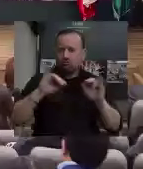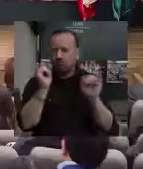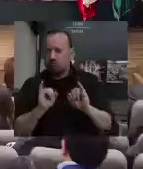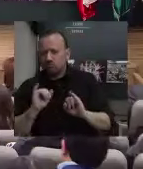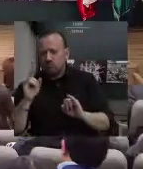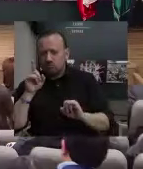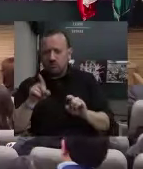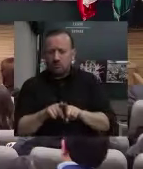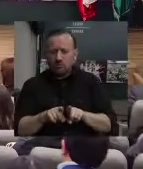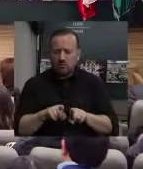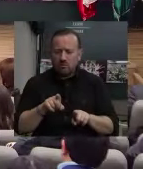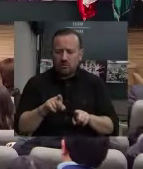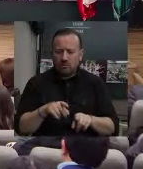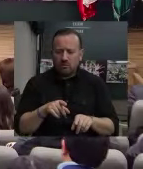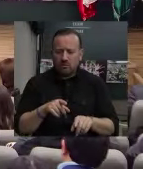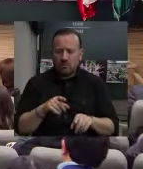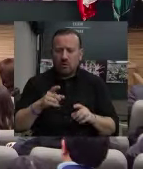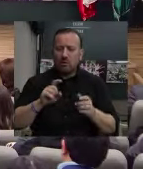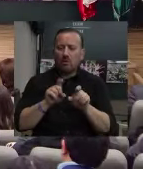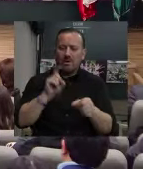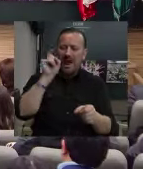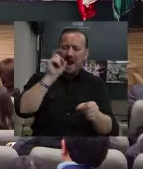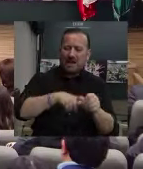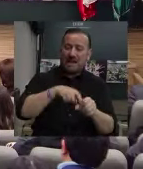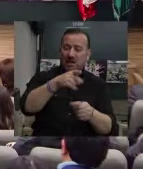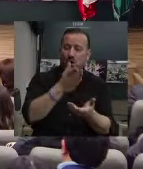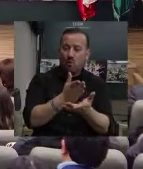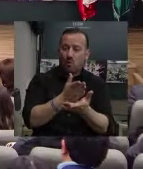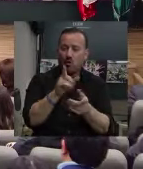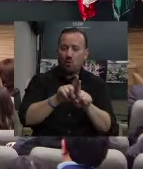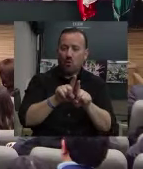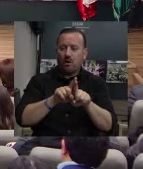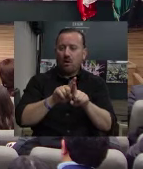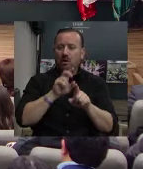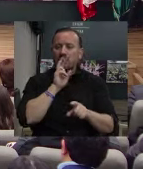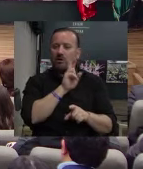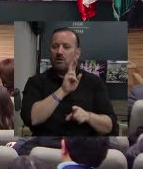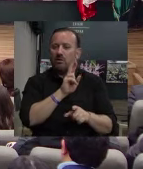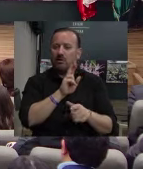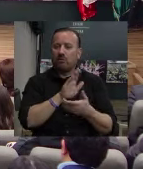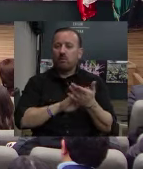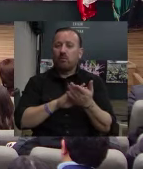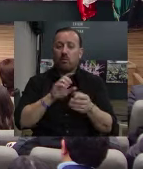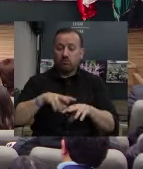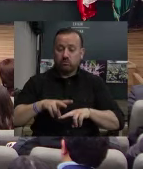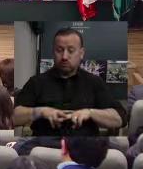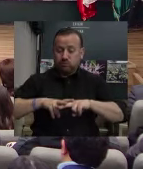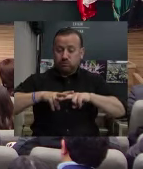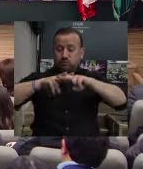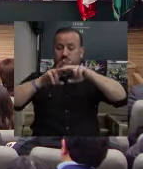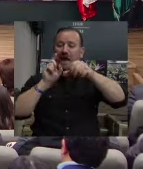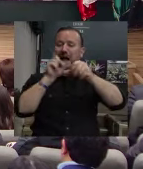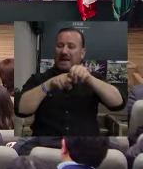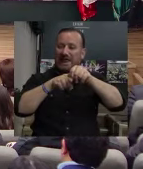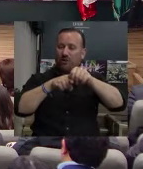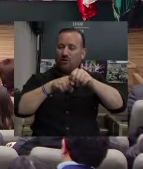ferrocemento y un anclaje y esta escuela resolvió un problema que en esa comunidad los niños TR meses al año no tenían